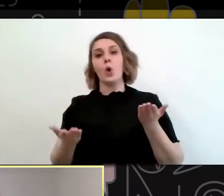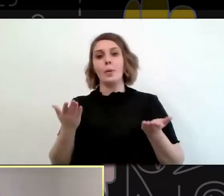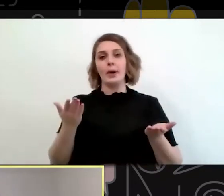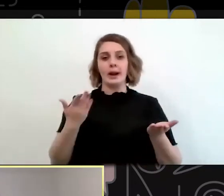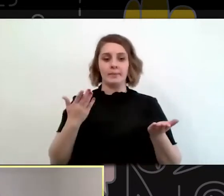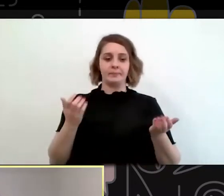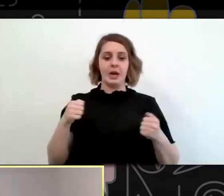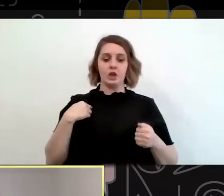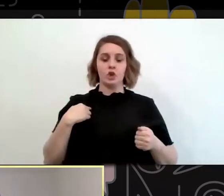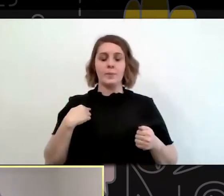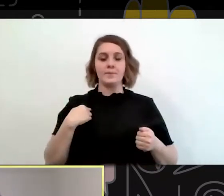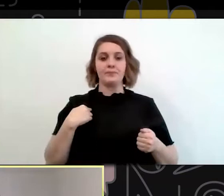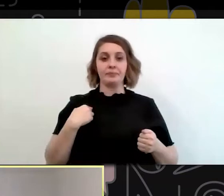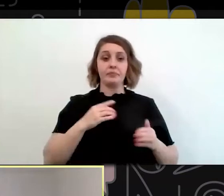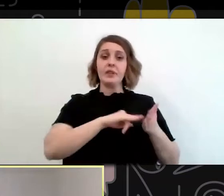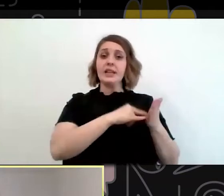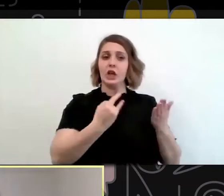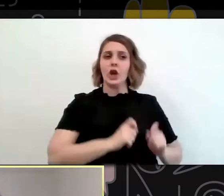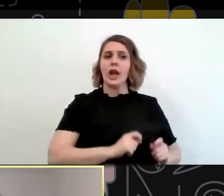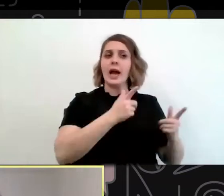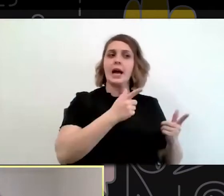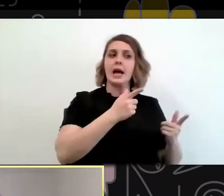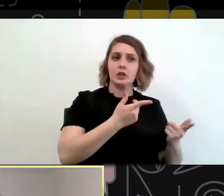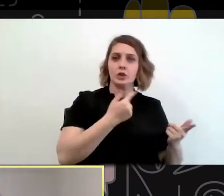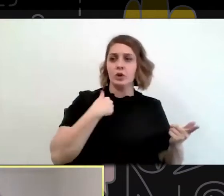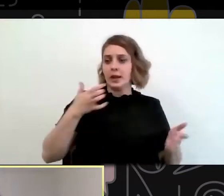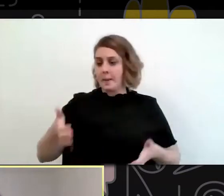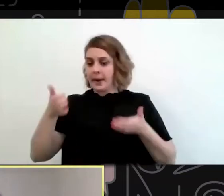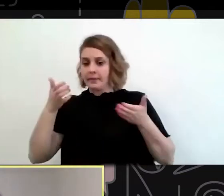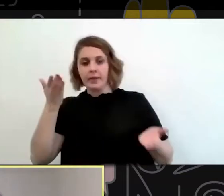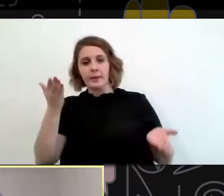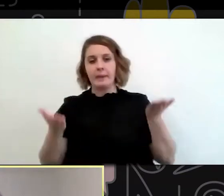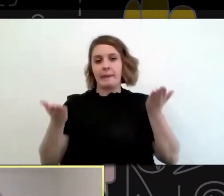gastar en esa tecnología con lo que se va a